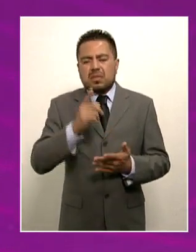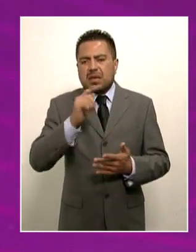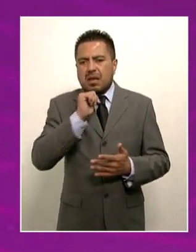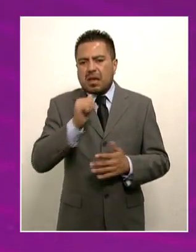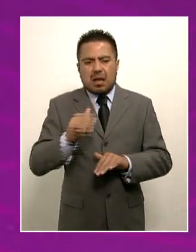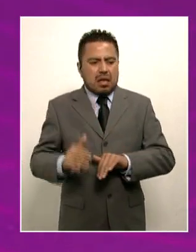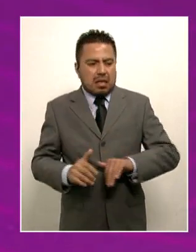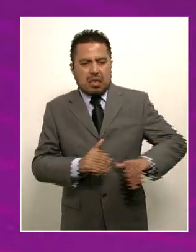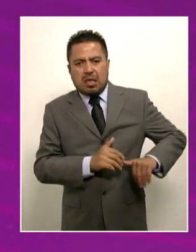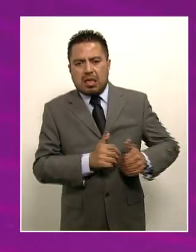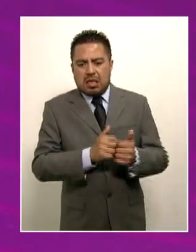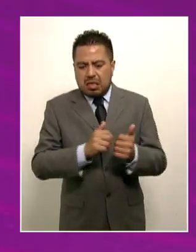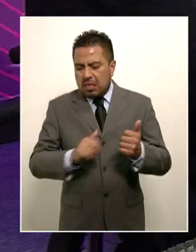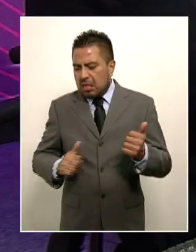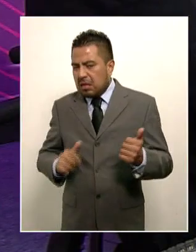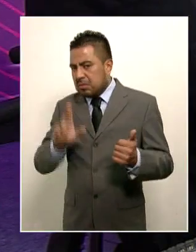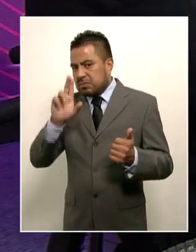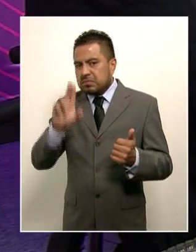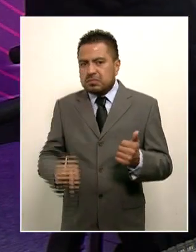atrás, ¿no?